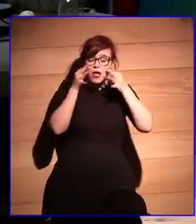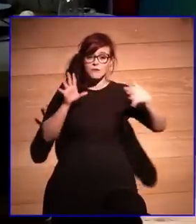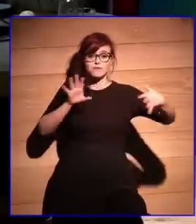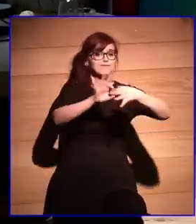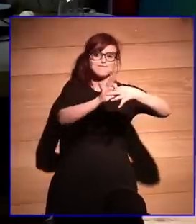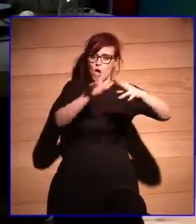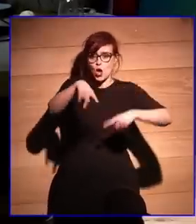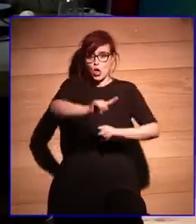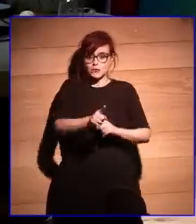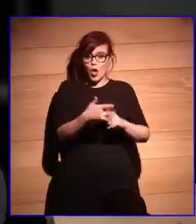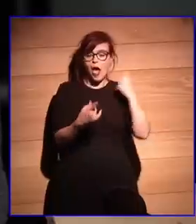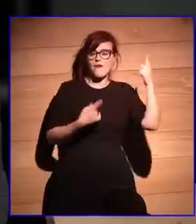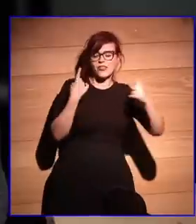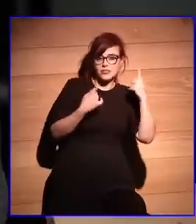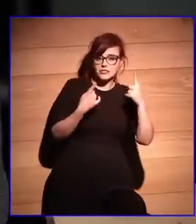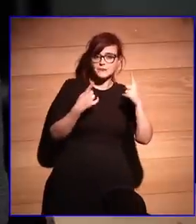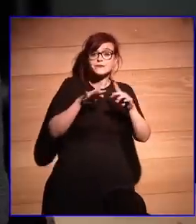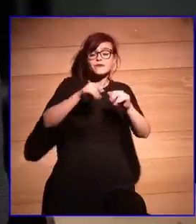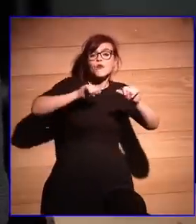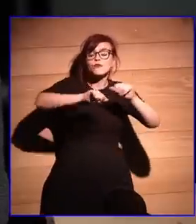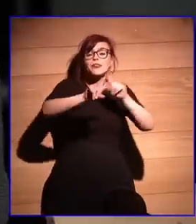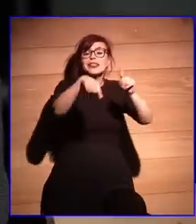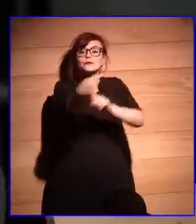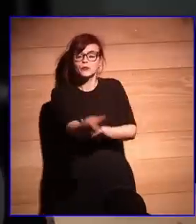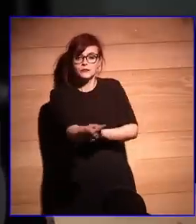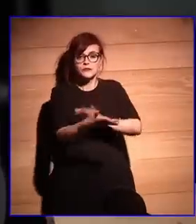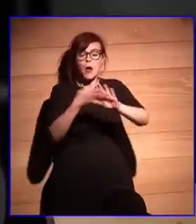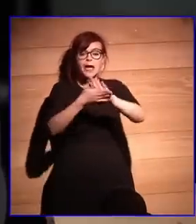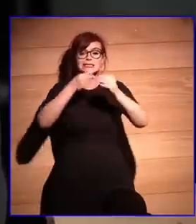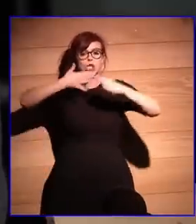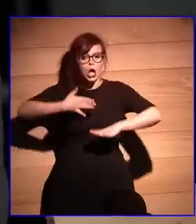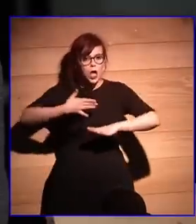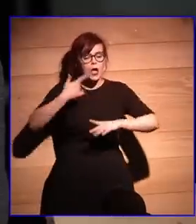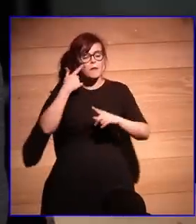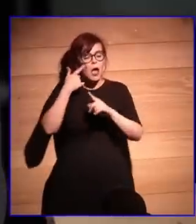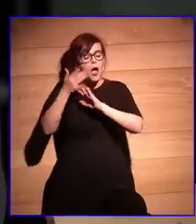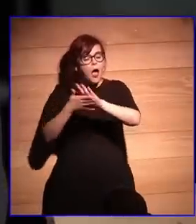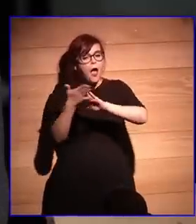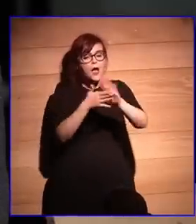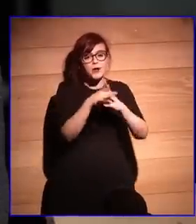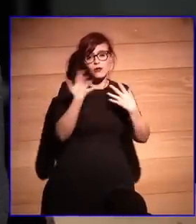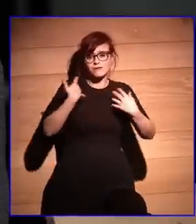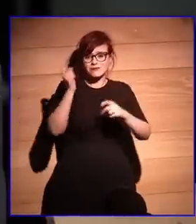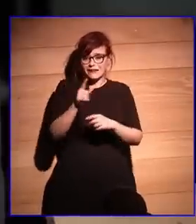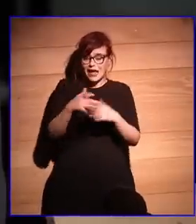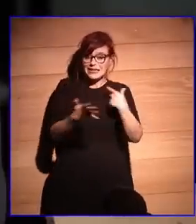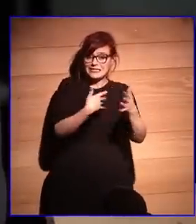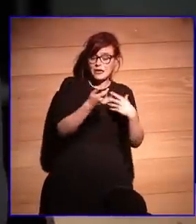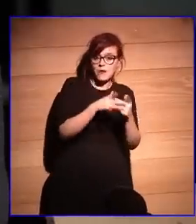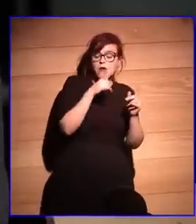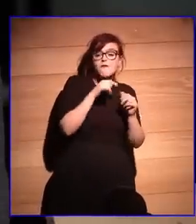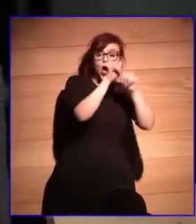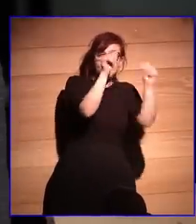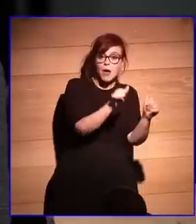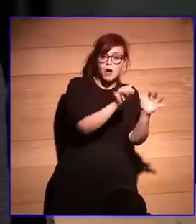derecha a izquierda. A posteriori sí, así es como se explica la historia, pero se escribe de izquierda a derecha. Y cuando se escribe de izquierda